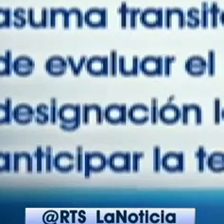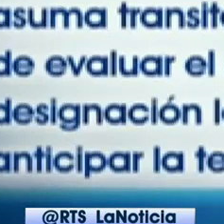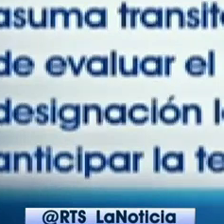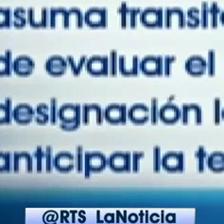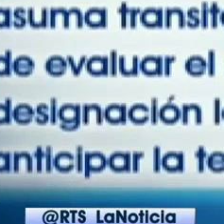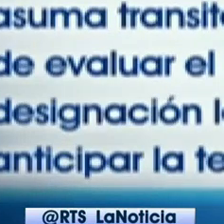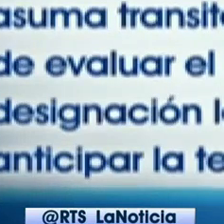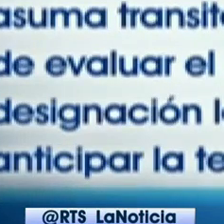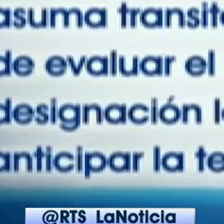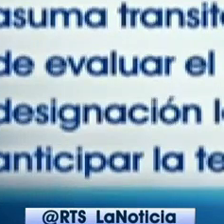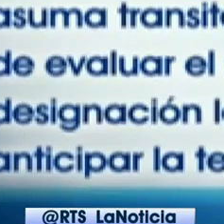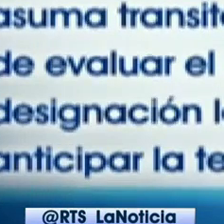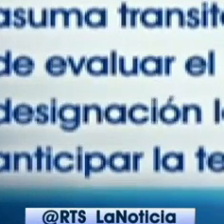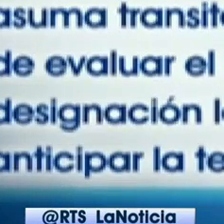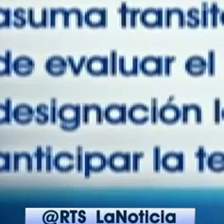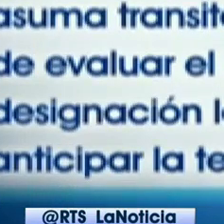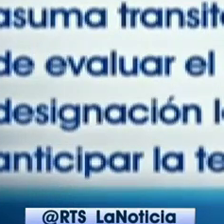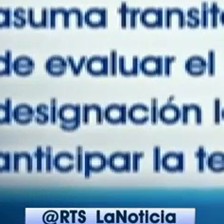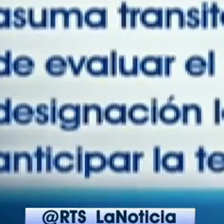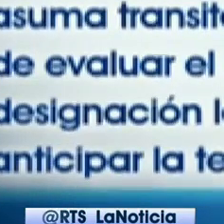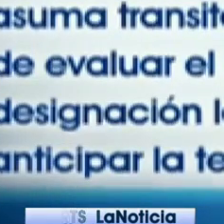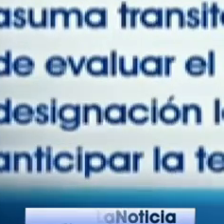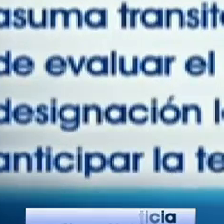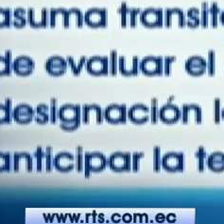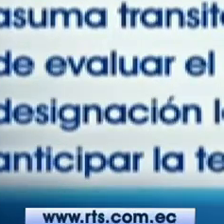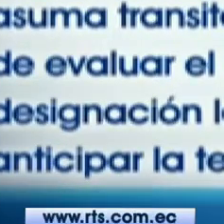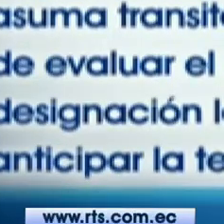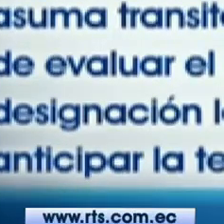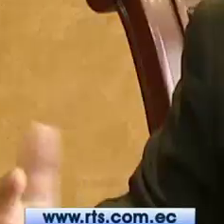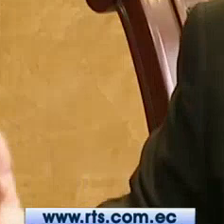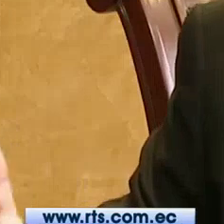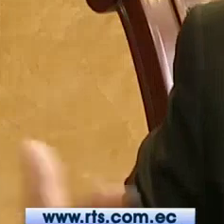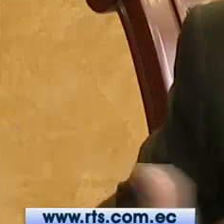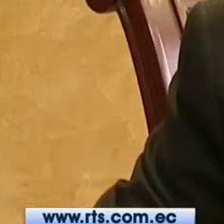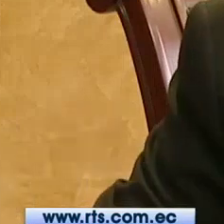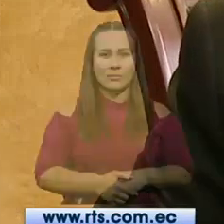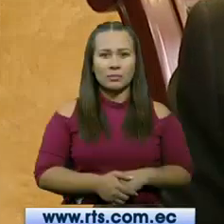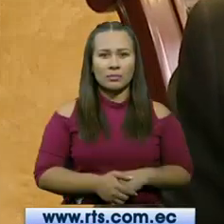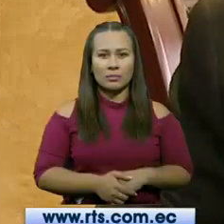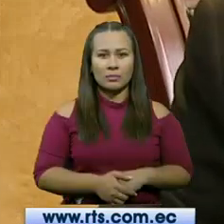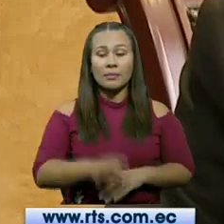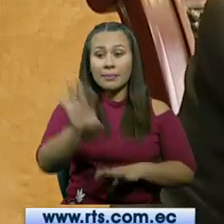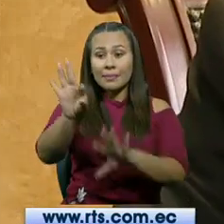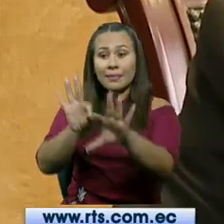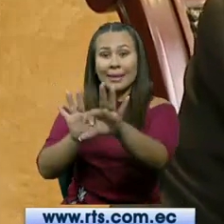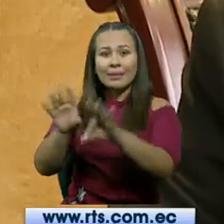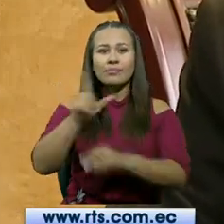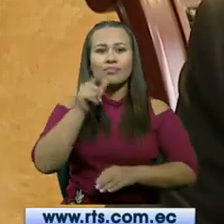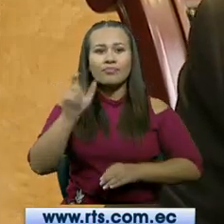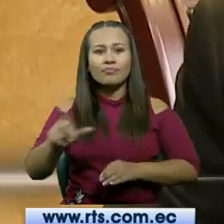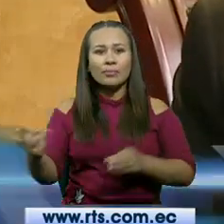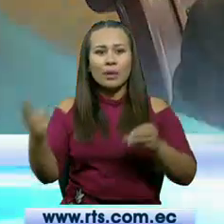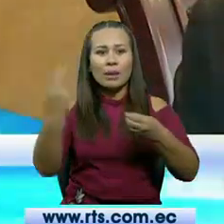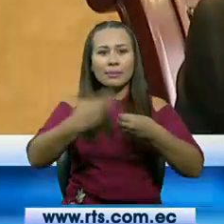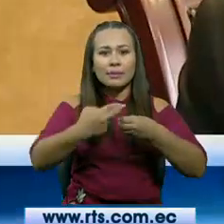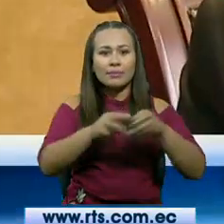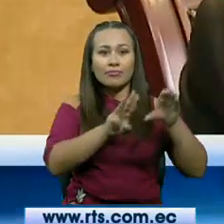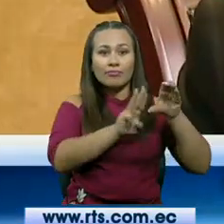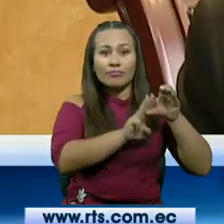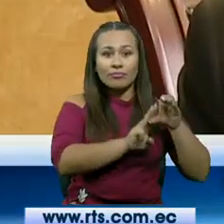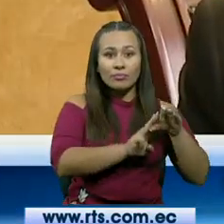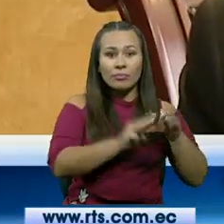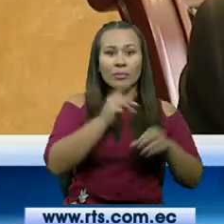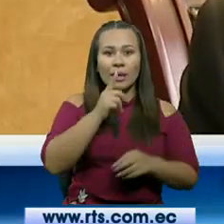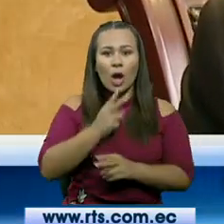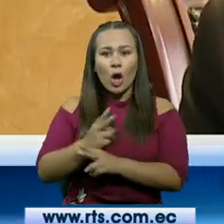caso anticipar la terminación de sus periodos? La designación de los funcionarios del Consejo de Participación,